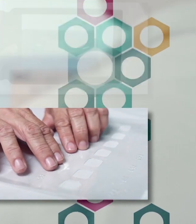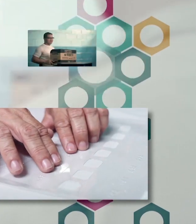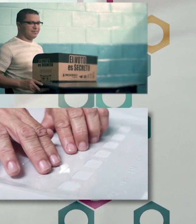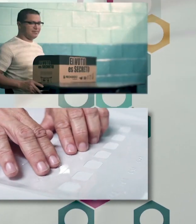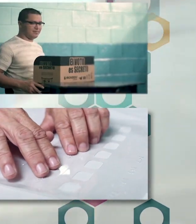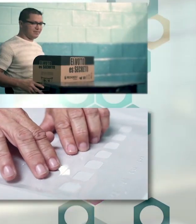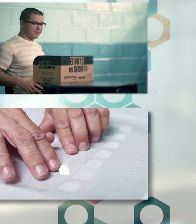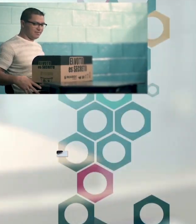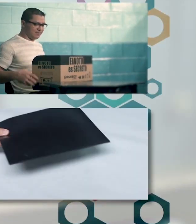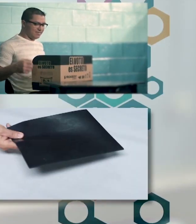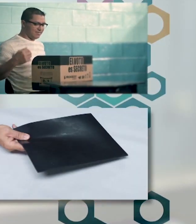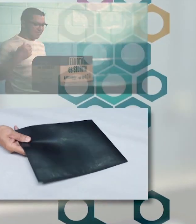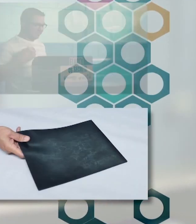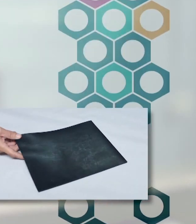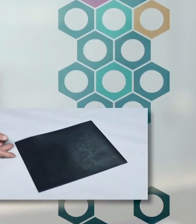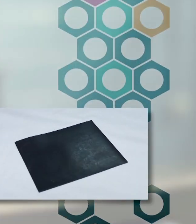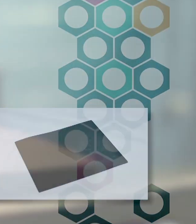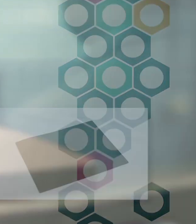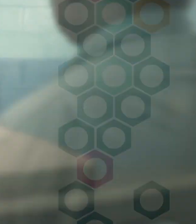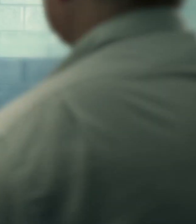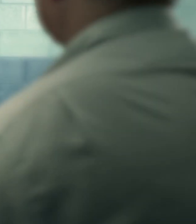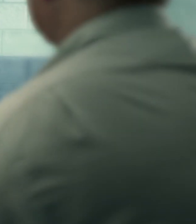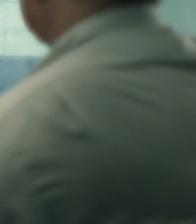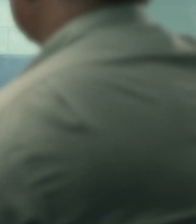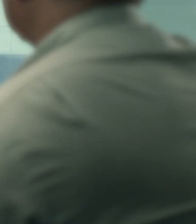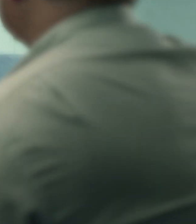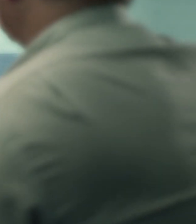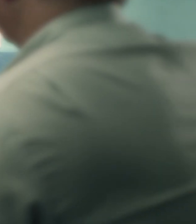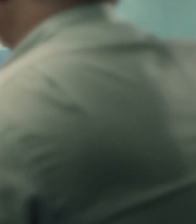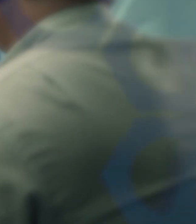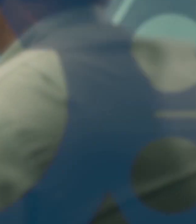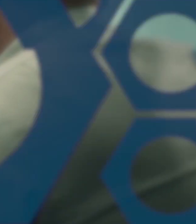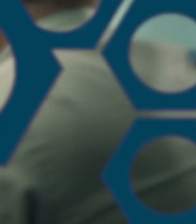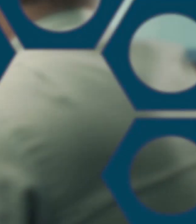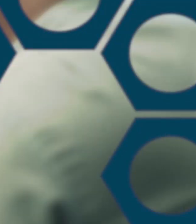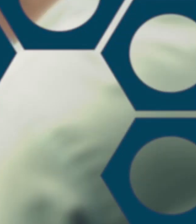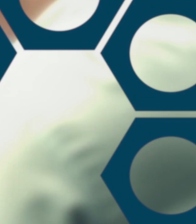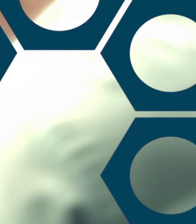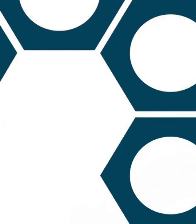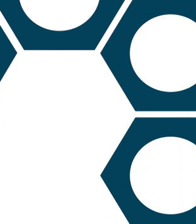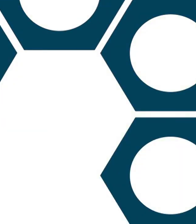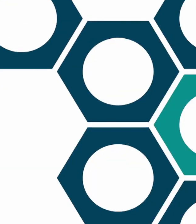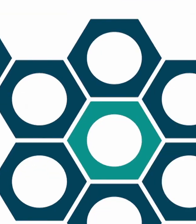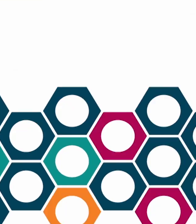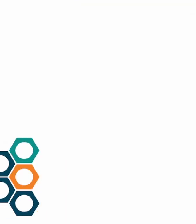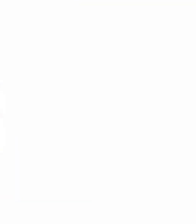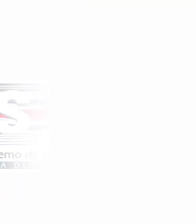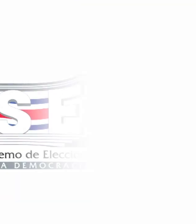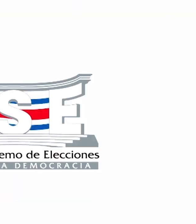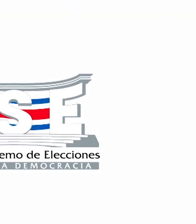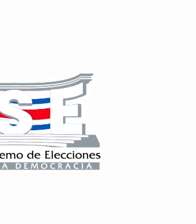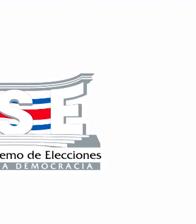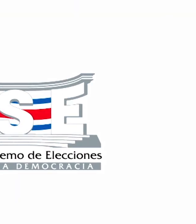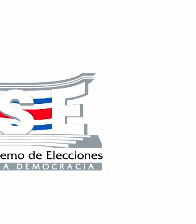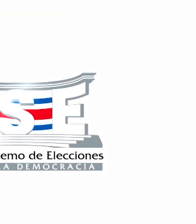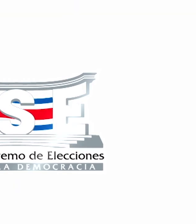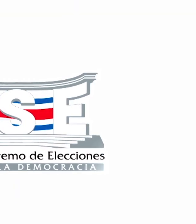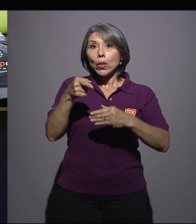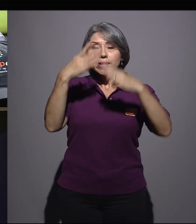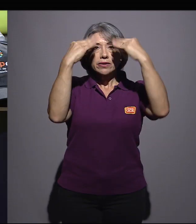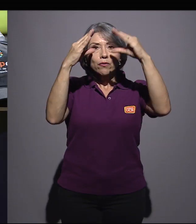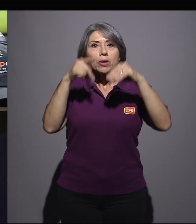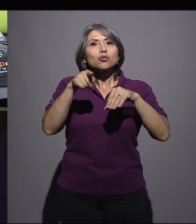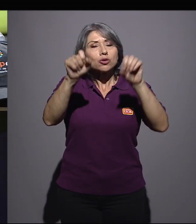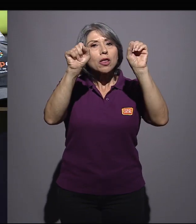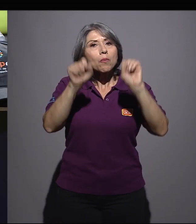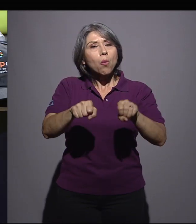momento él puede ejercer su voto. En total son 7 los productos de apoyo con los que se cuentan. Toda esta información que les di igual la pueden consultar en